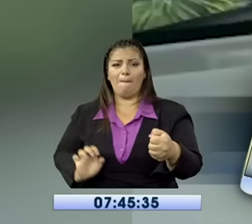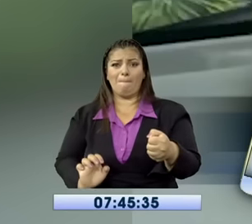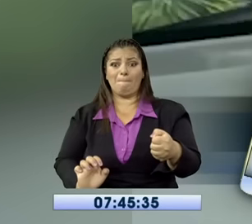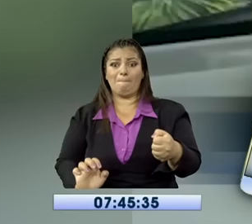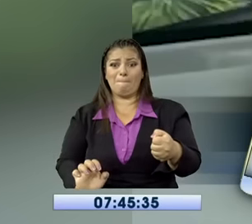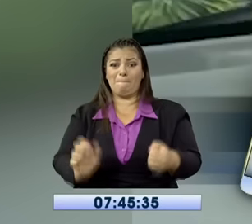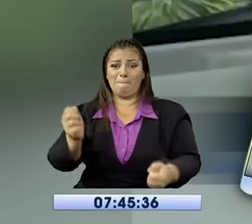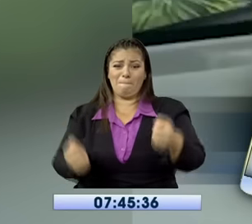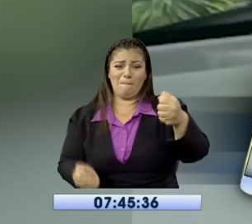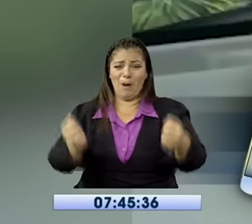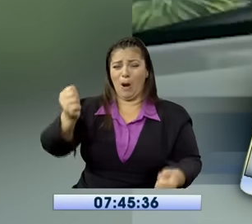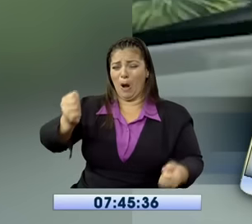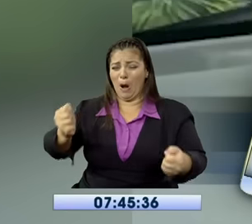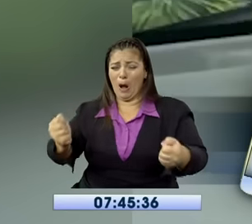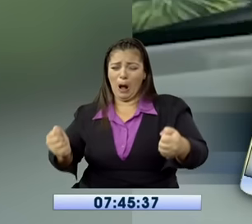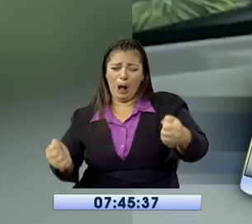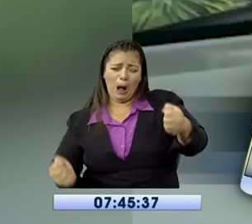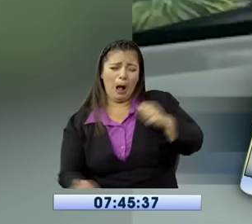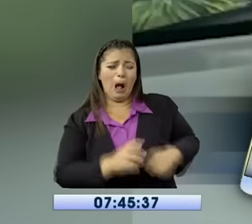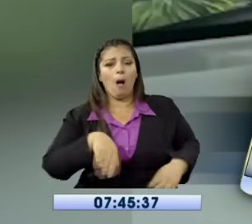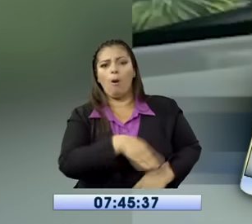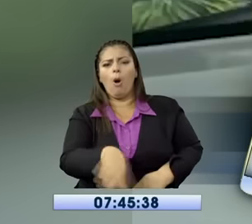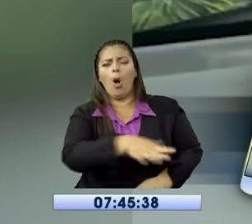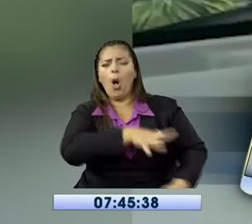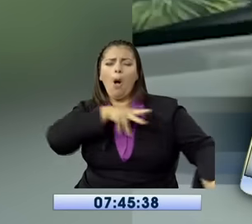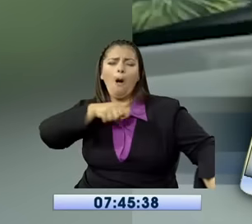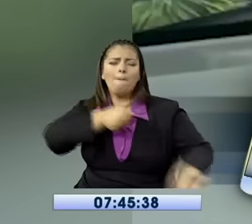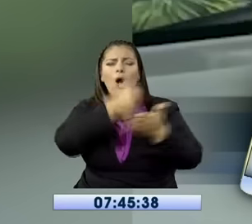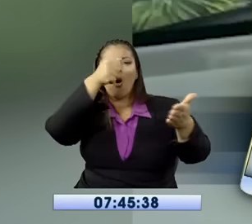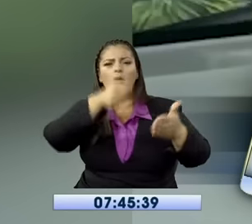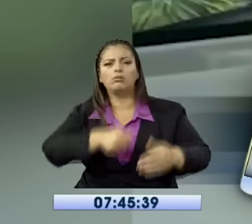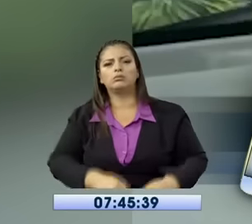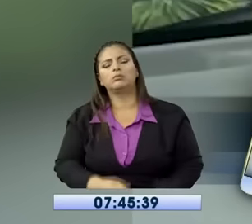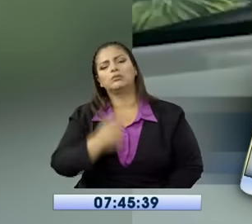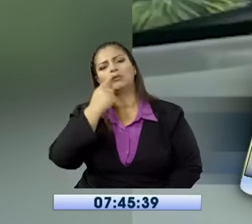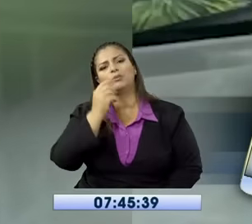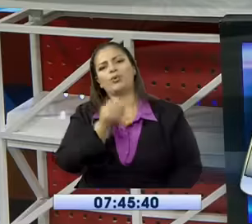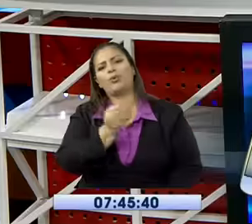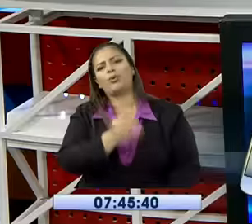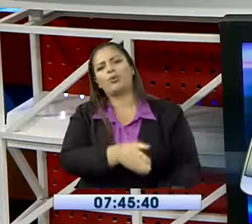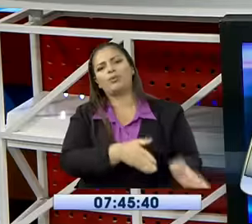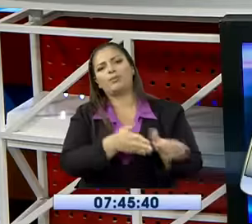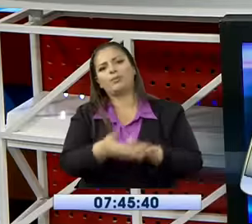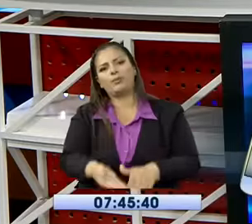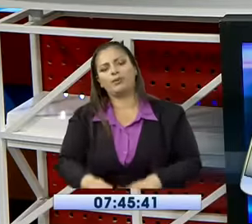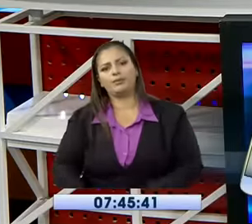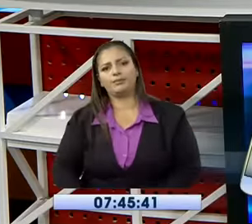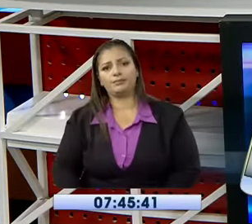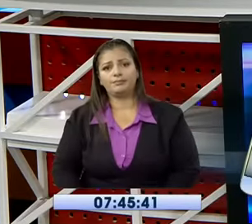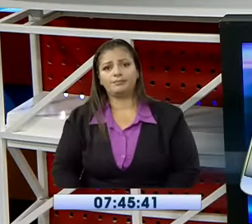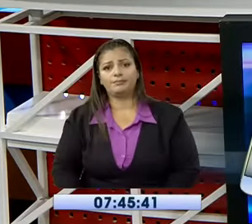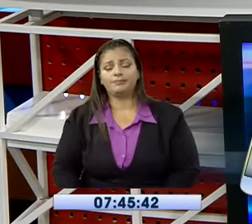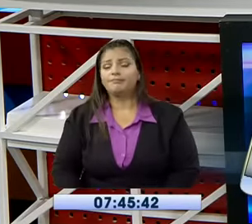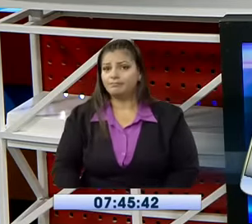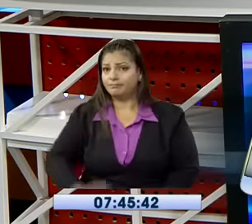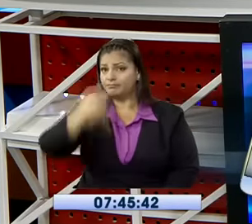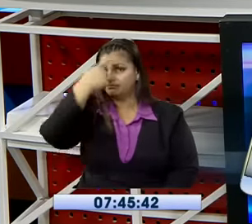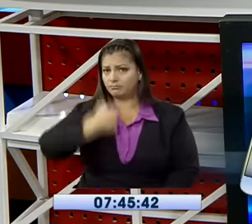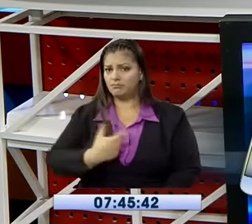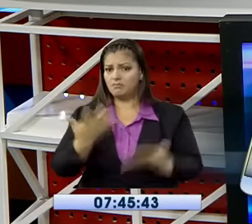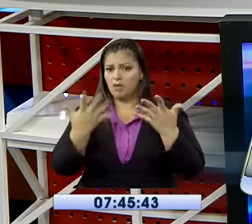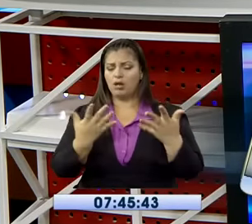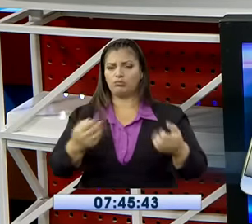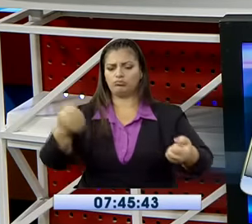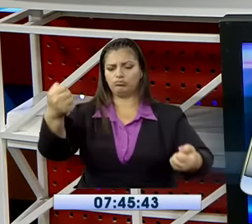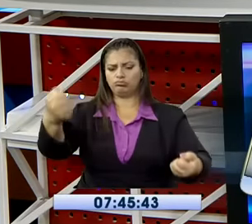un componente de la orquesta Ay Dios entonces esa reacción el señor conductor venía con sus dos manos manejando por supuesto Imagínate si atraviesa un perro